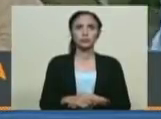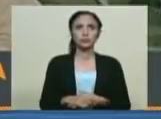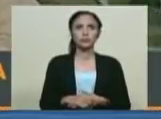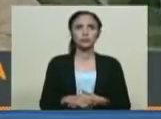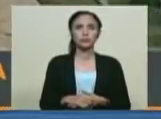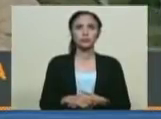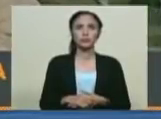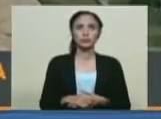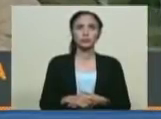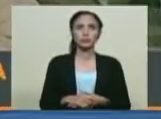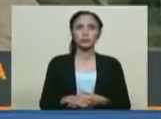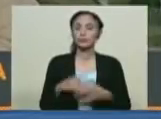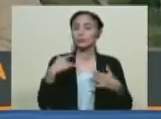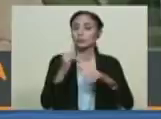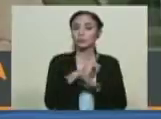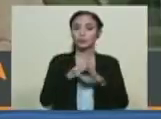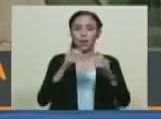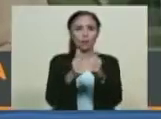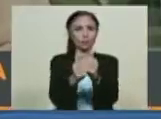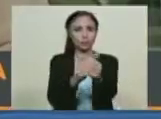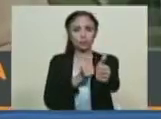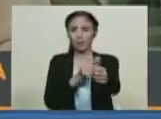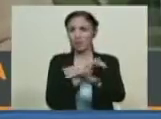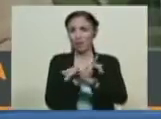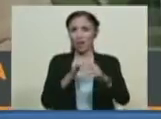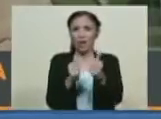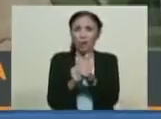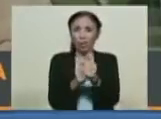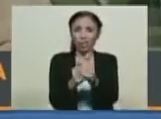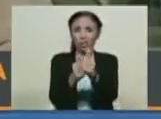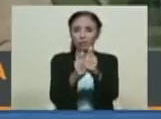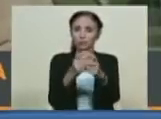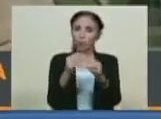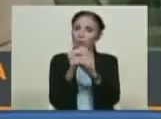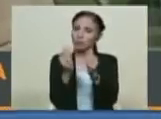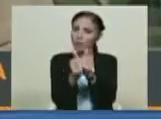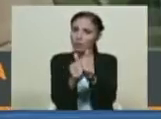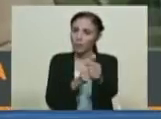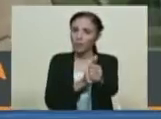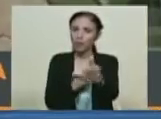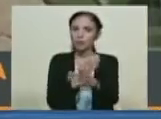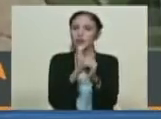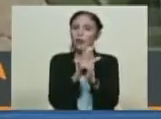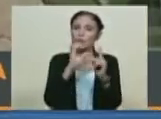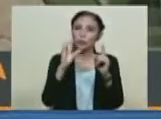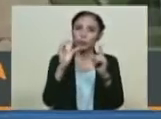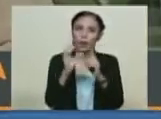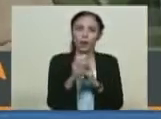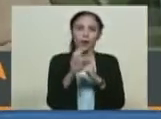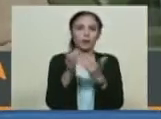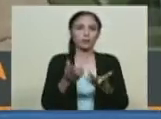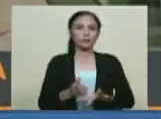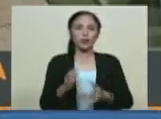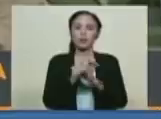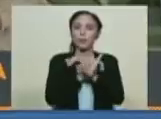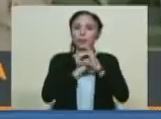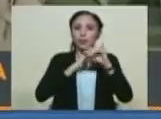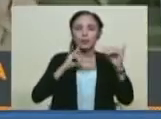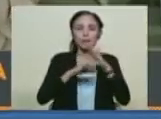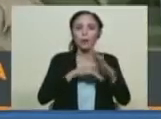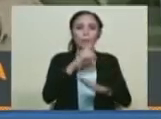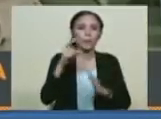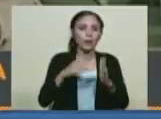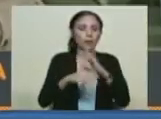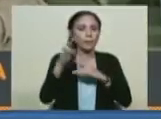Vamos construyendo nuestra independencia integral. Independencia cultural es la primera, la independencia de la mente, de